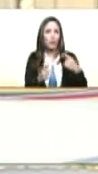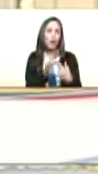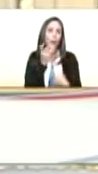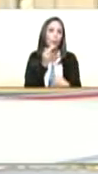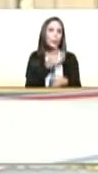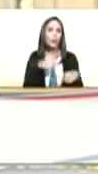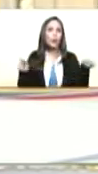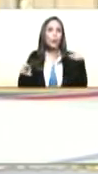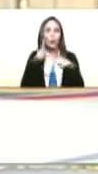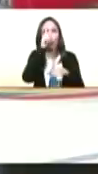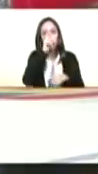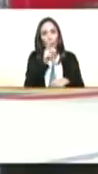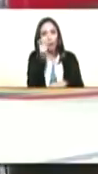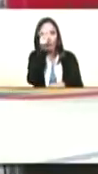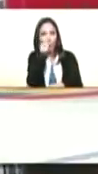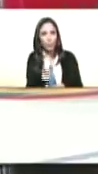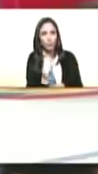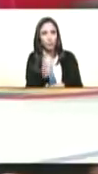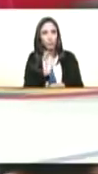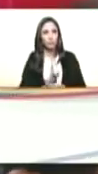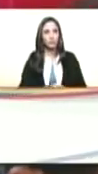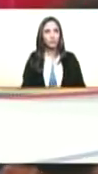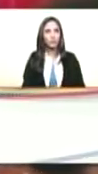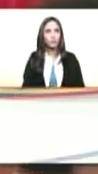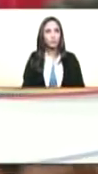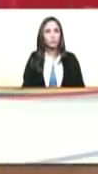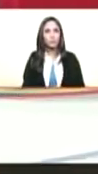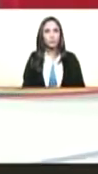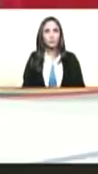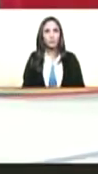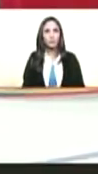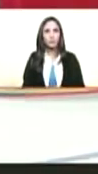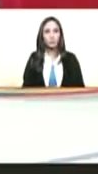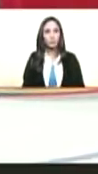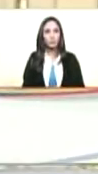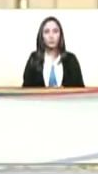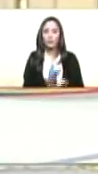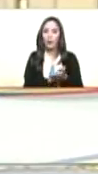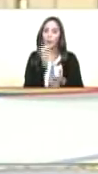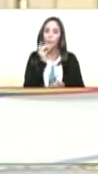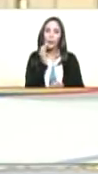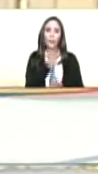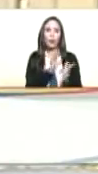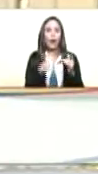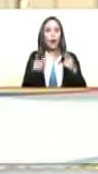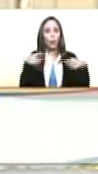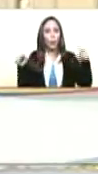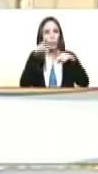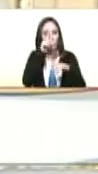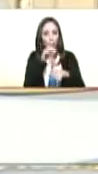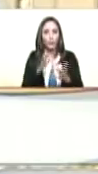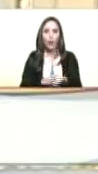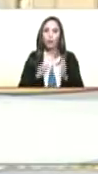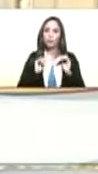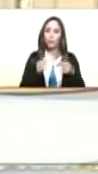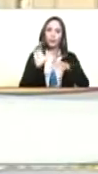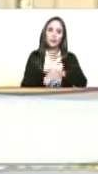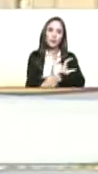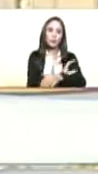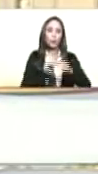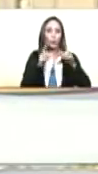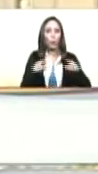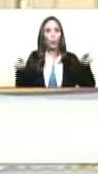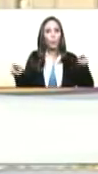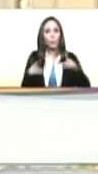años? Cuando uno cumple años, uno canta cumpleaños, lo primero, ¿verdad? ¿Ah?